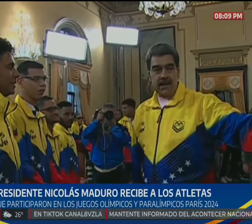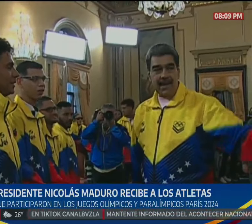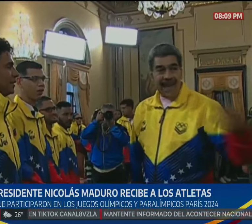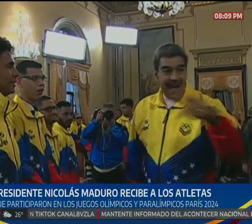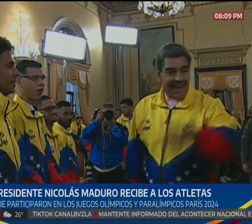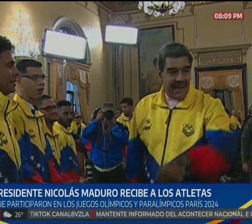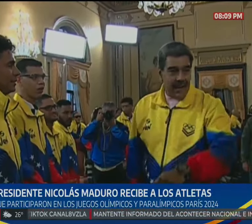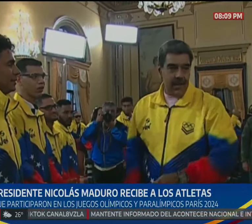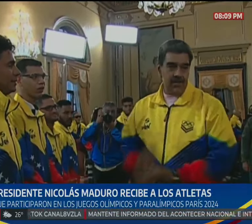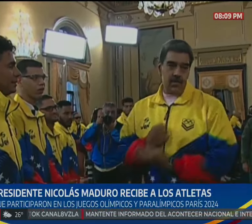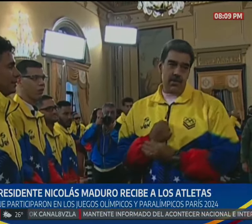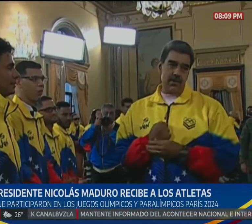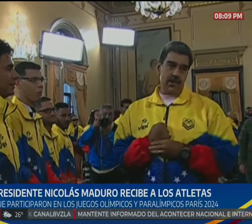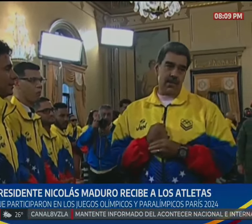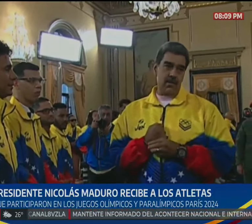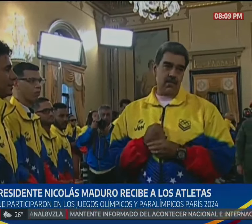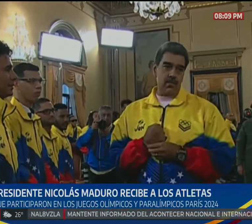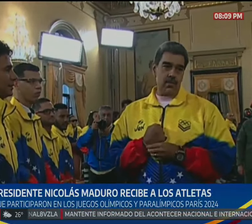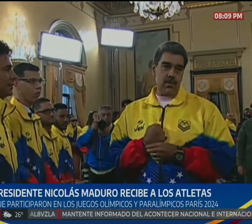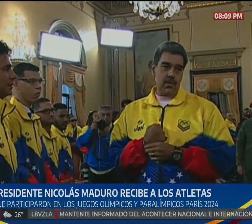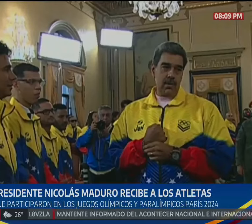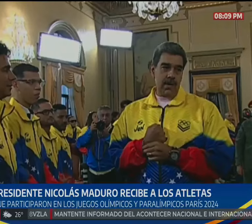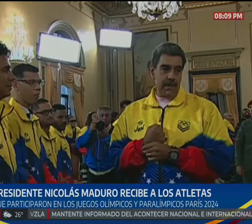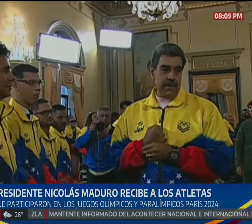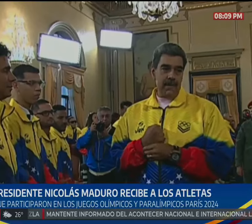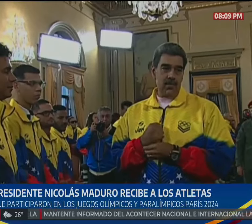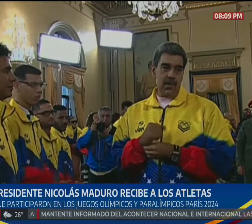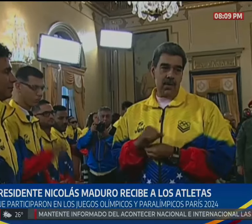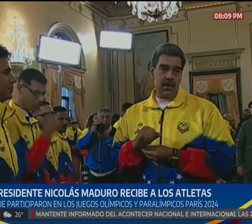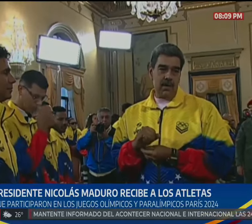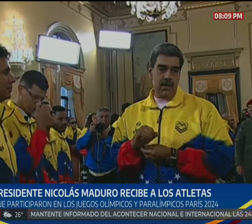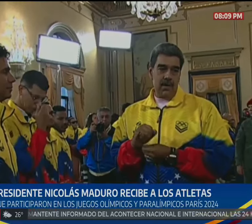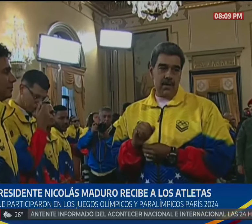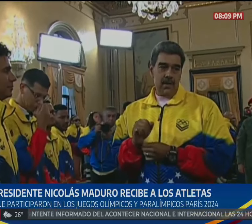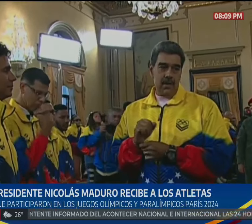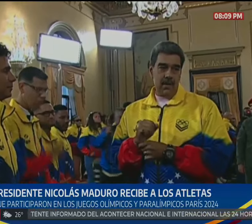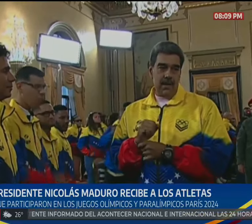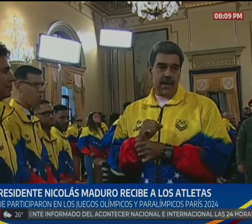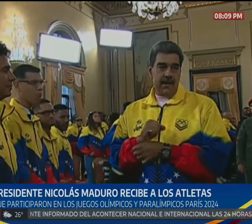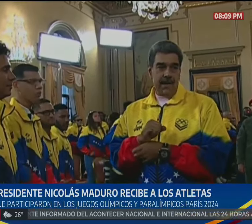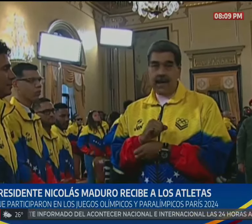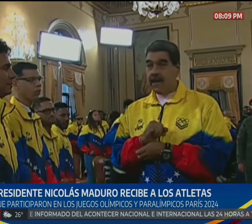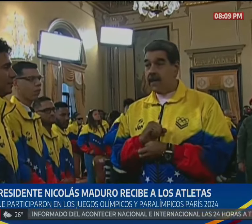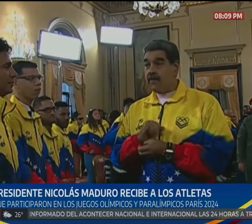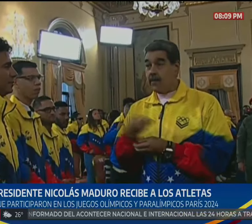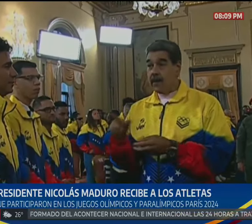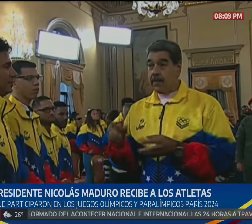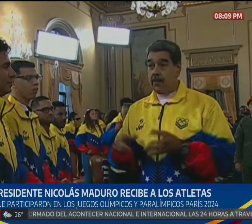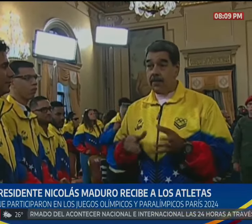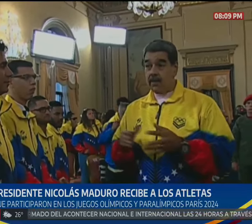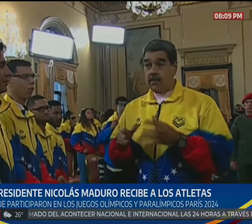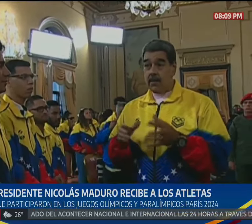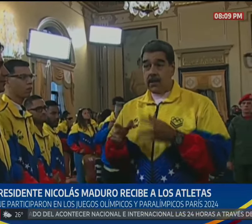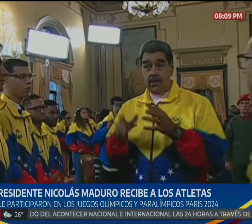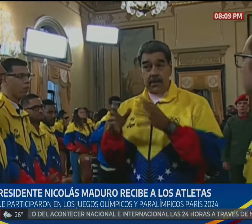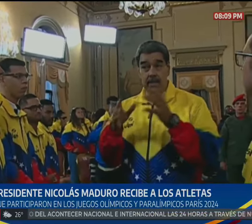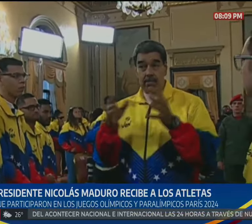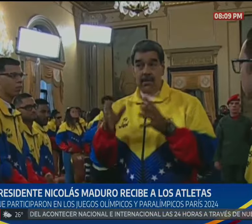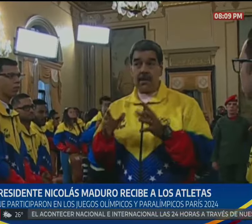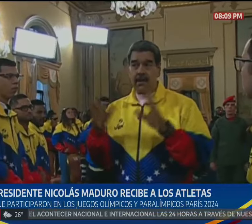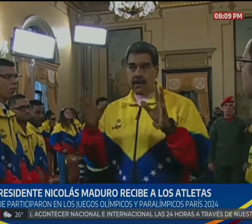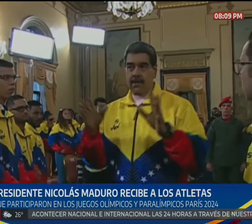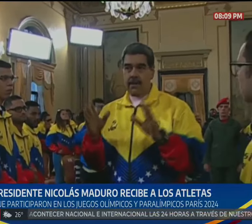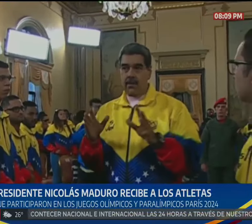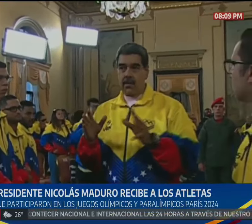lo ubicó en el octavo puesto y pudo hacerse con el reconocimiento y su diploma olímpico por su destacada participación. Ahí